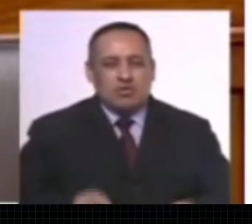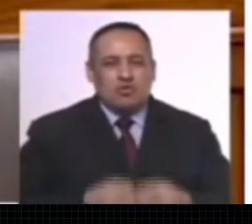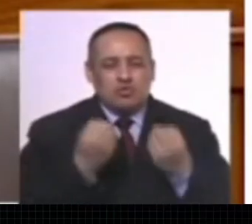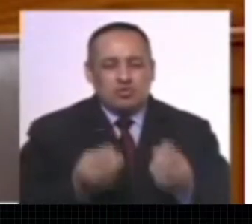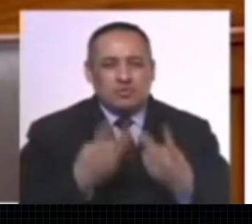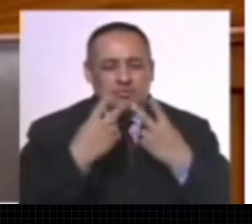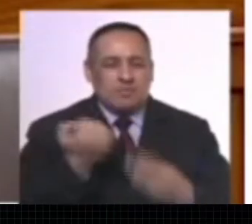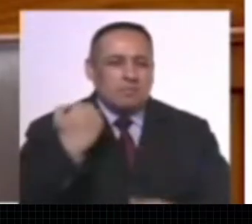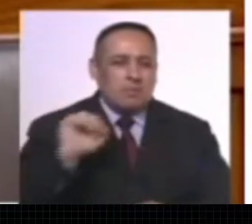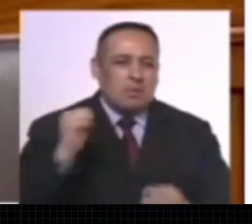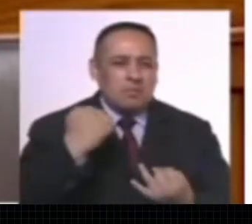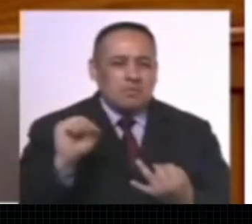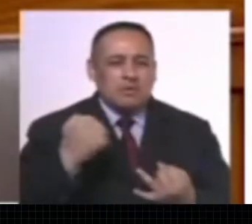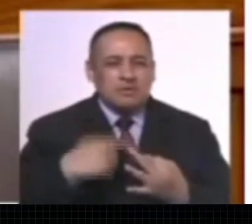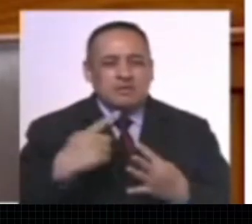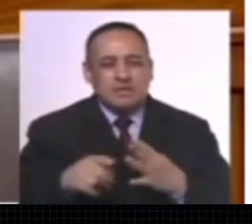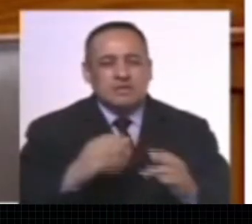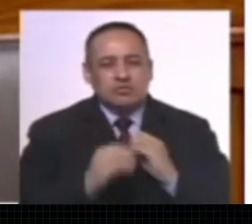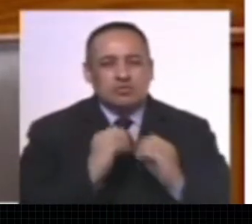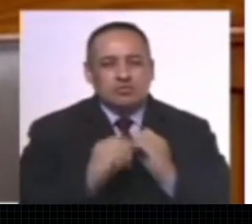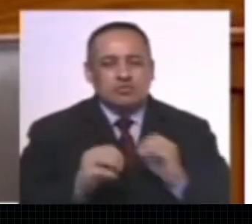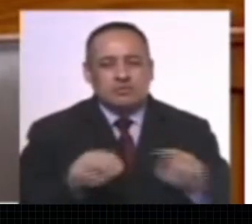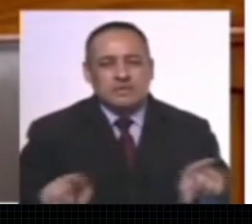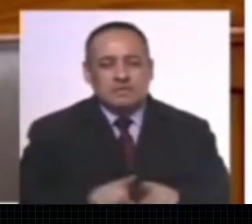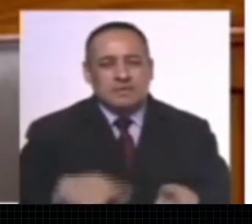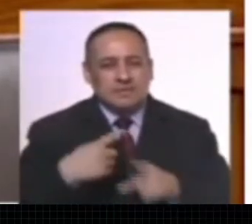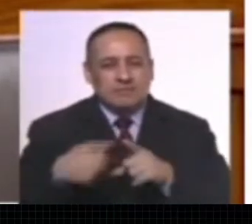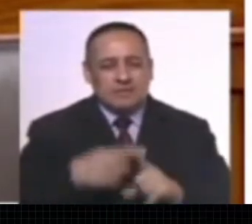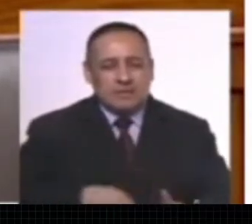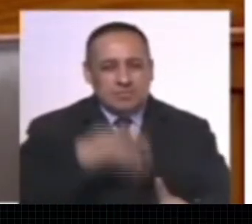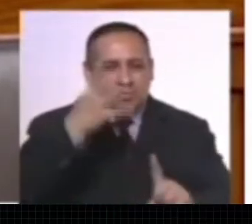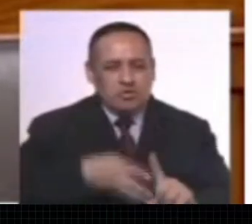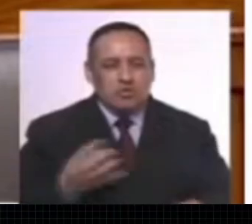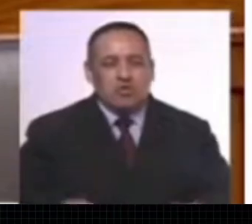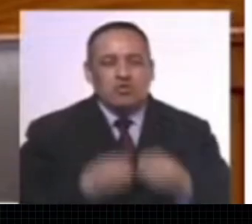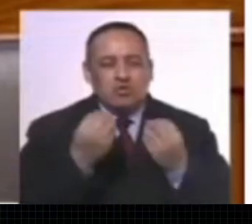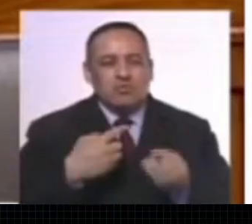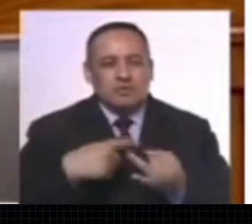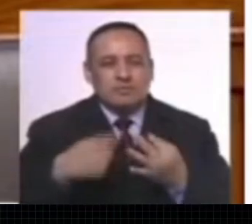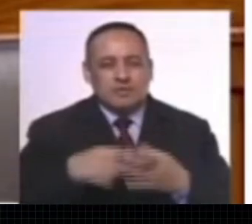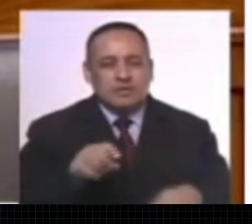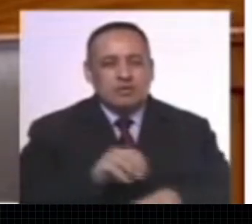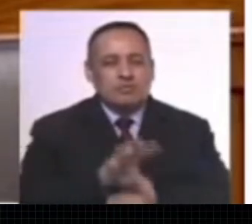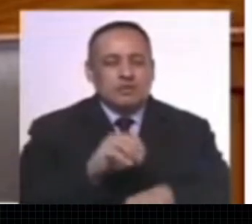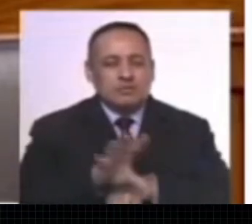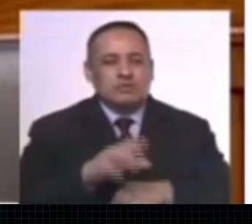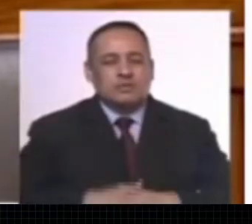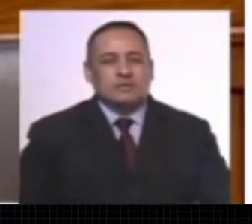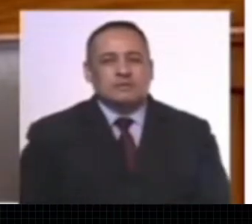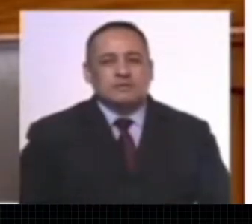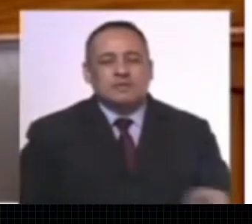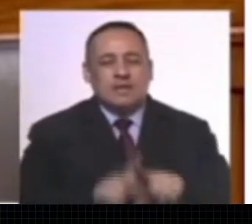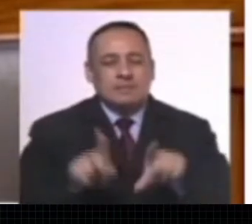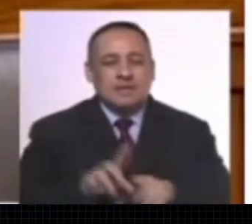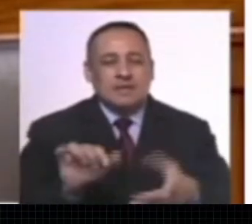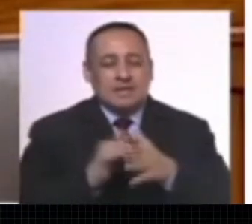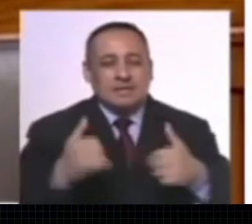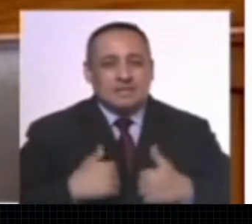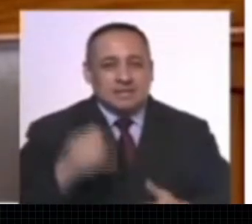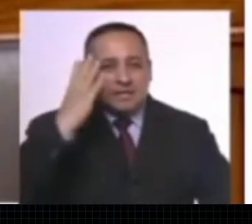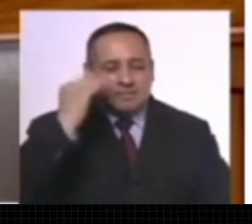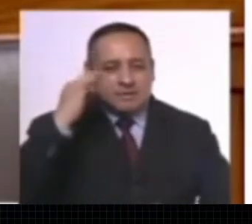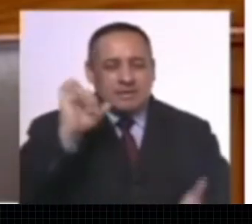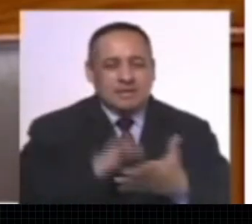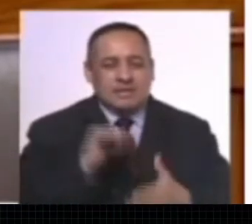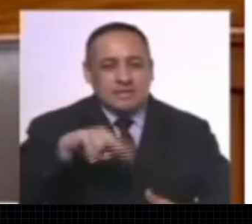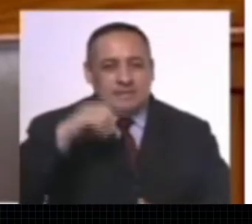ha ignorado todas las alertas, todos los diagnósticos y todas las recomendaciones. Se tenía la experiencia